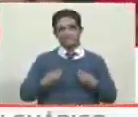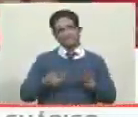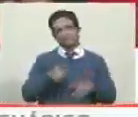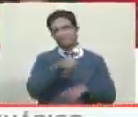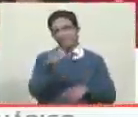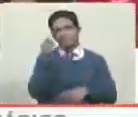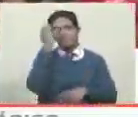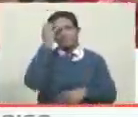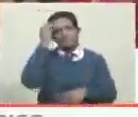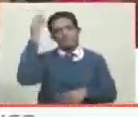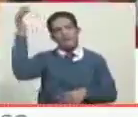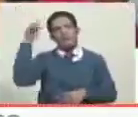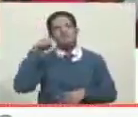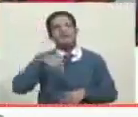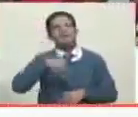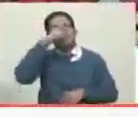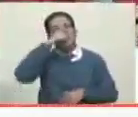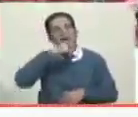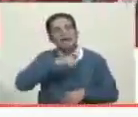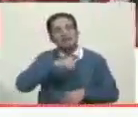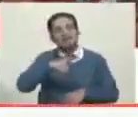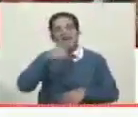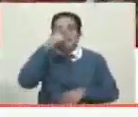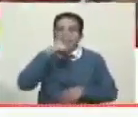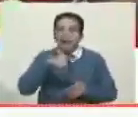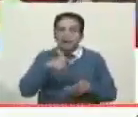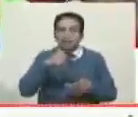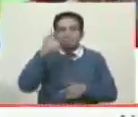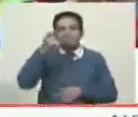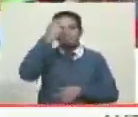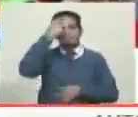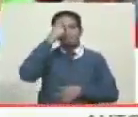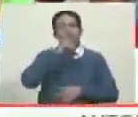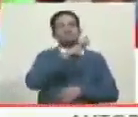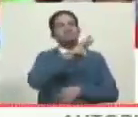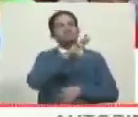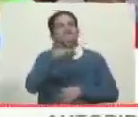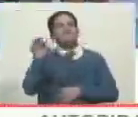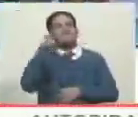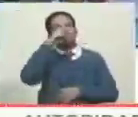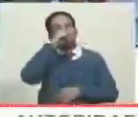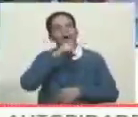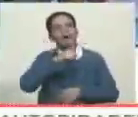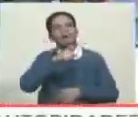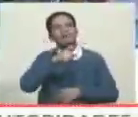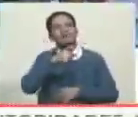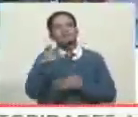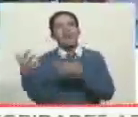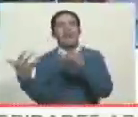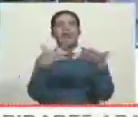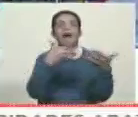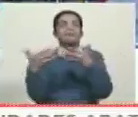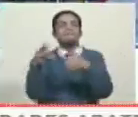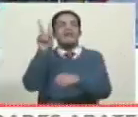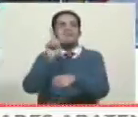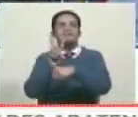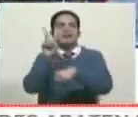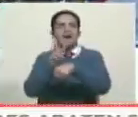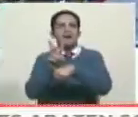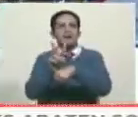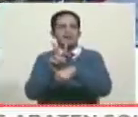este año son los 200 años de la batalla del pantano de vargas con juan jose